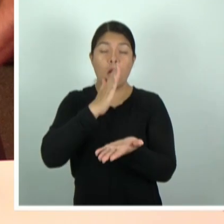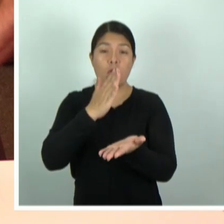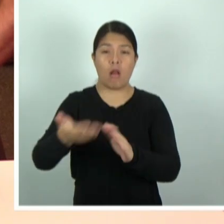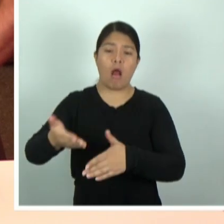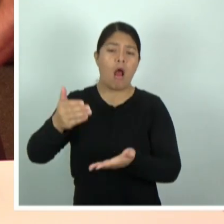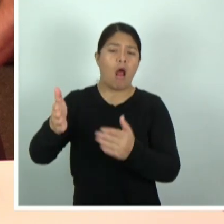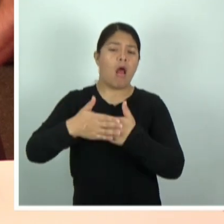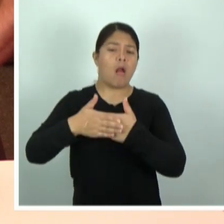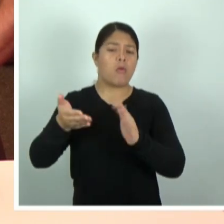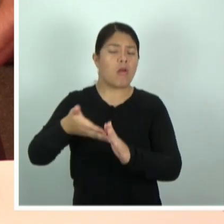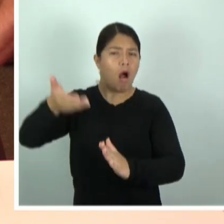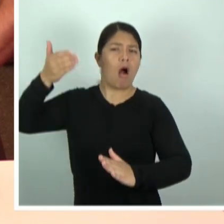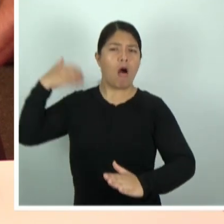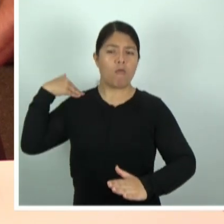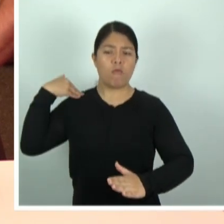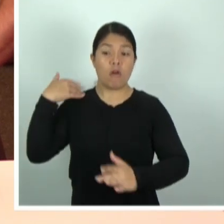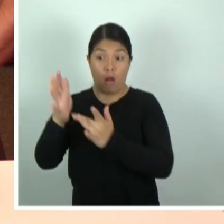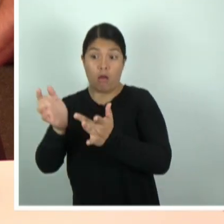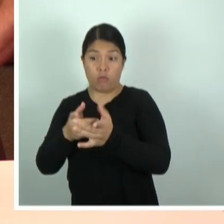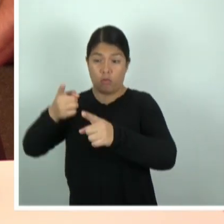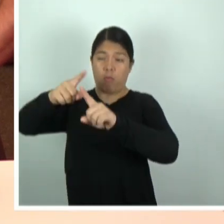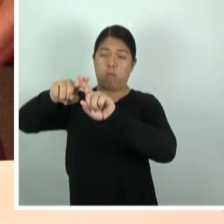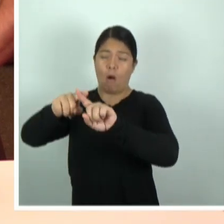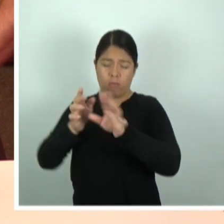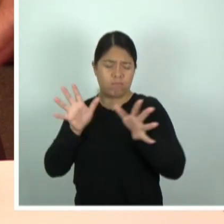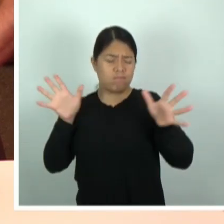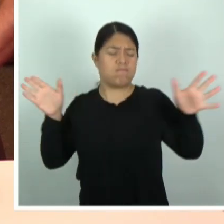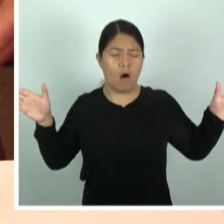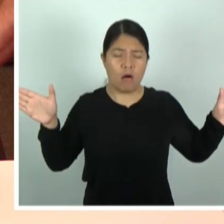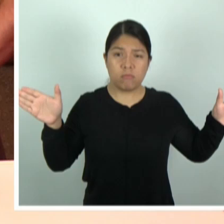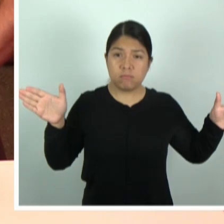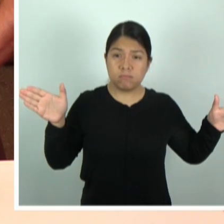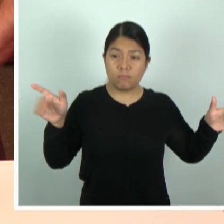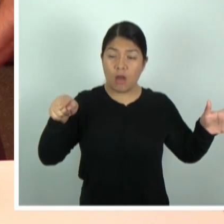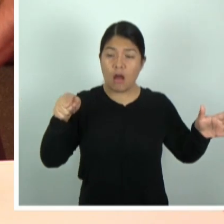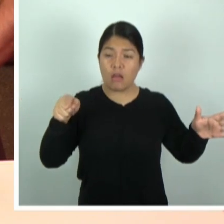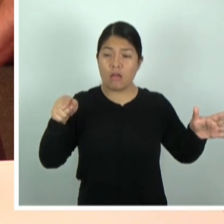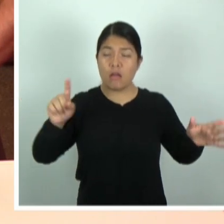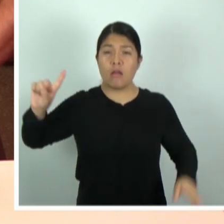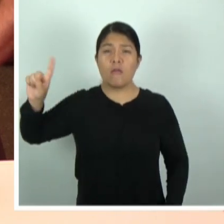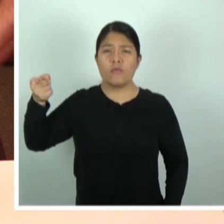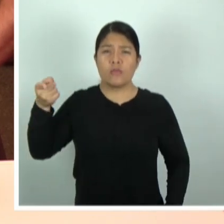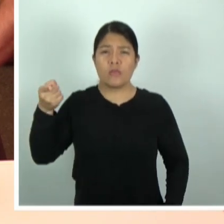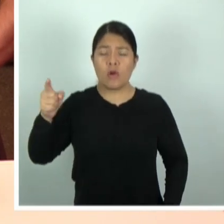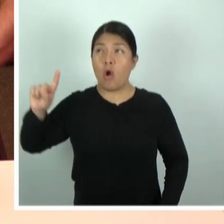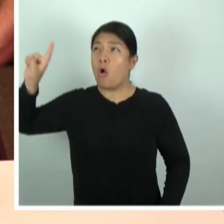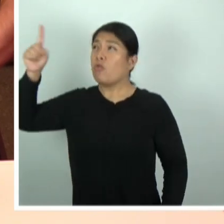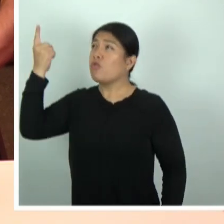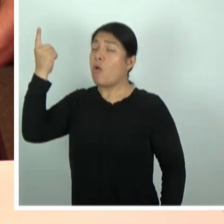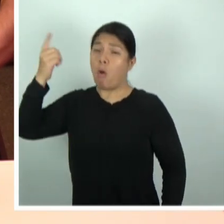cuando Jesucristo fue crucificado, Dios derramó todo el